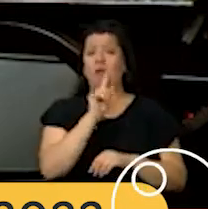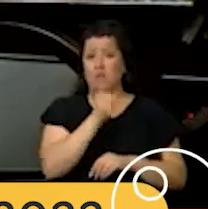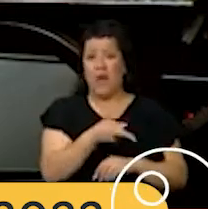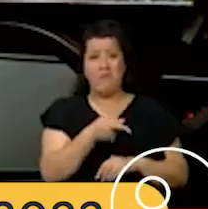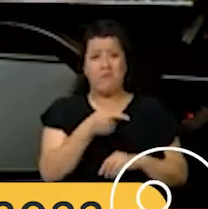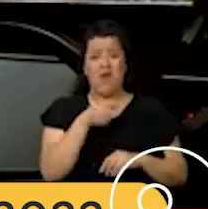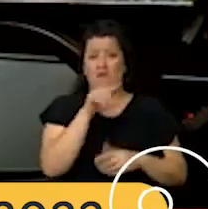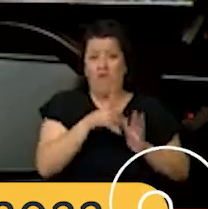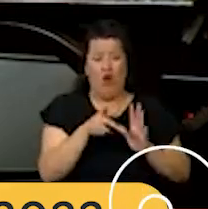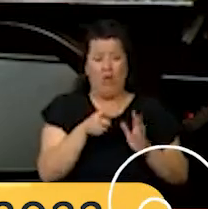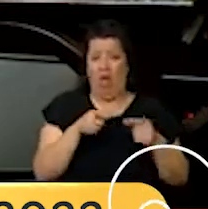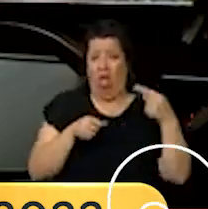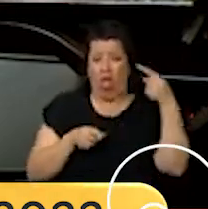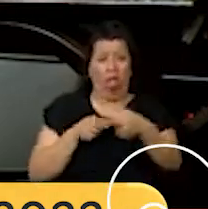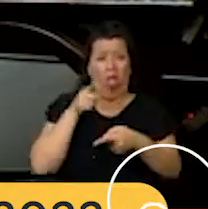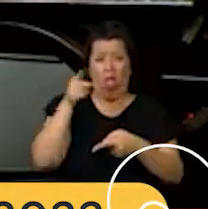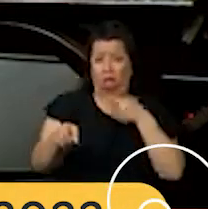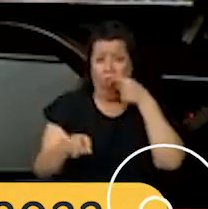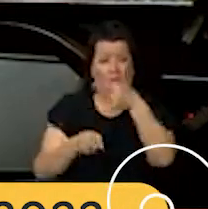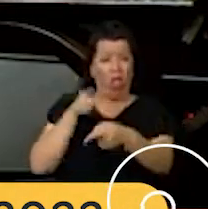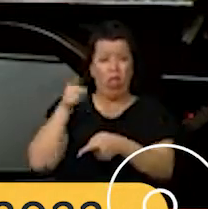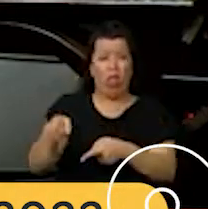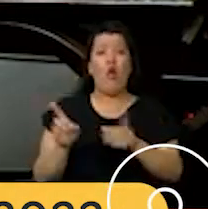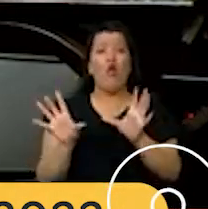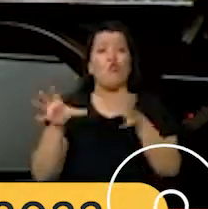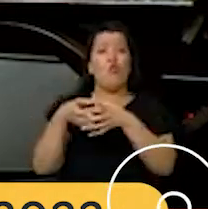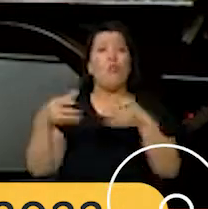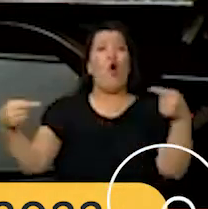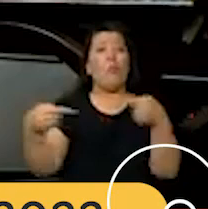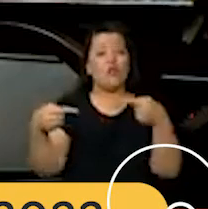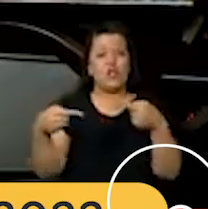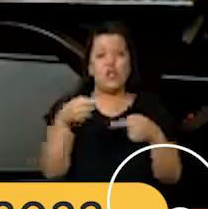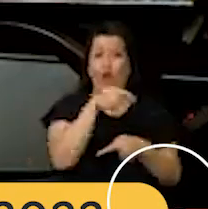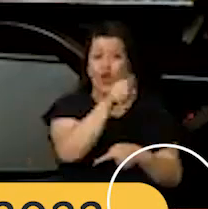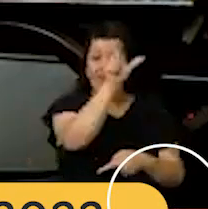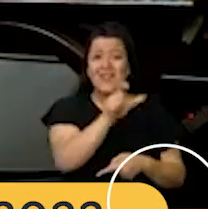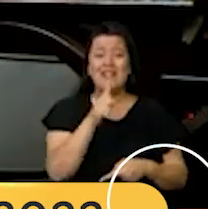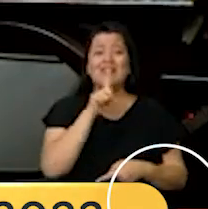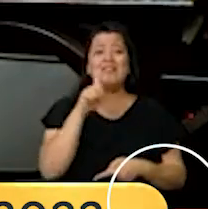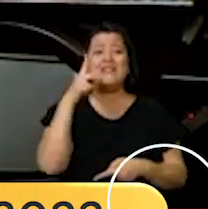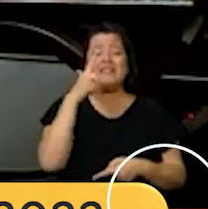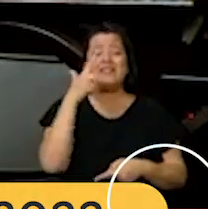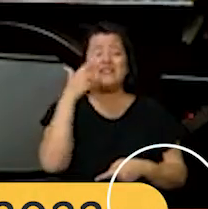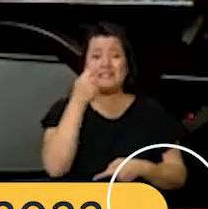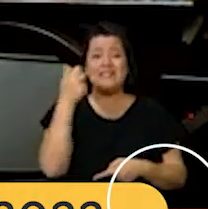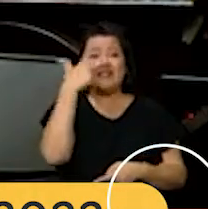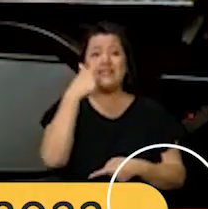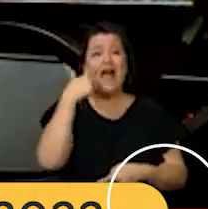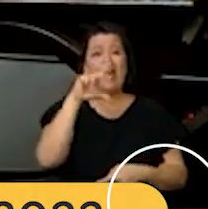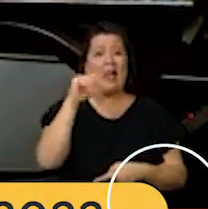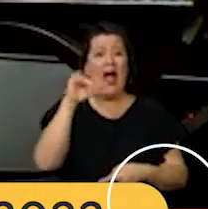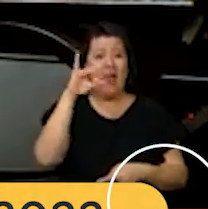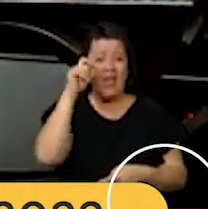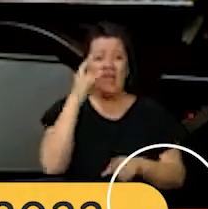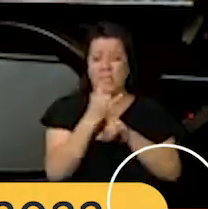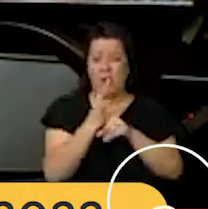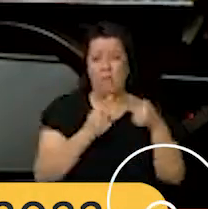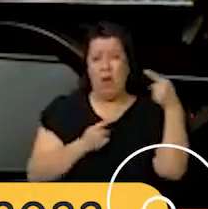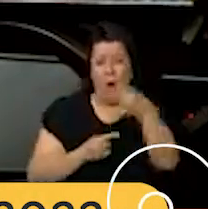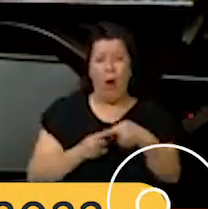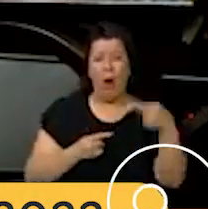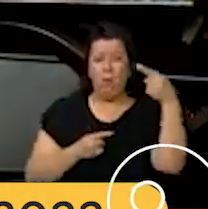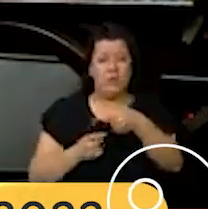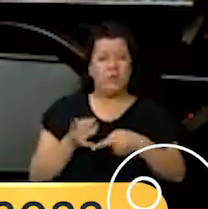infundadas acusaciones contra los miembros de la oposición forman parte de un intento evidente